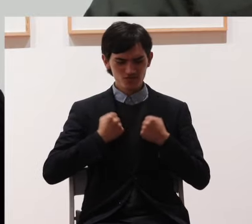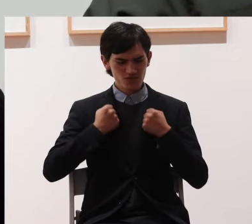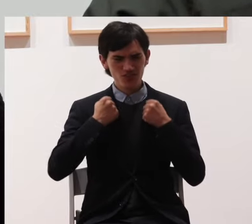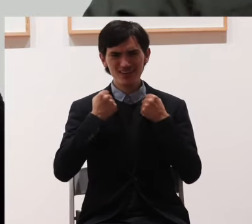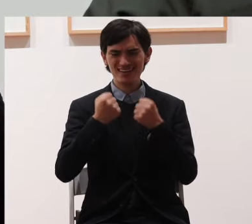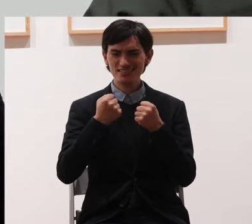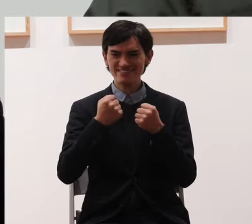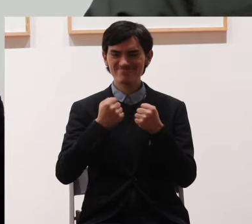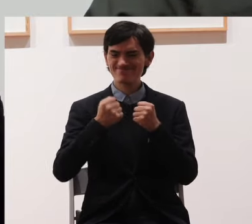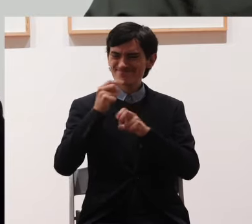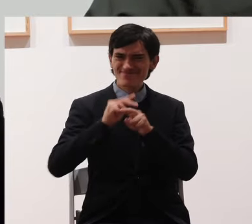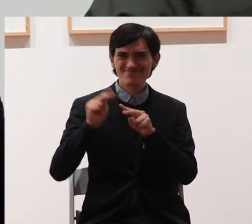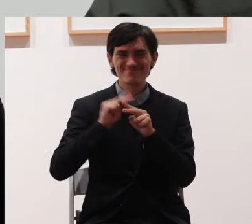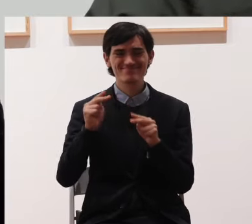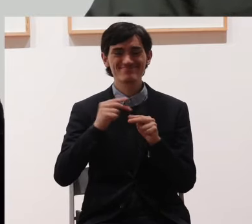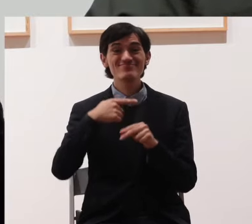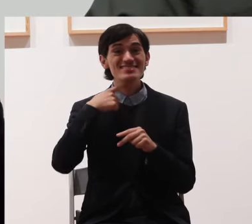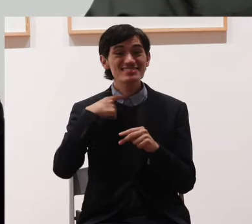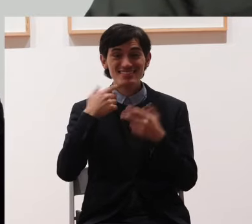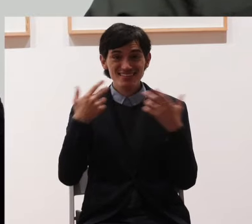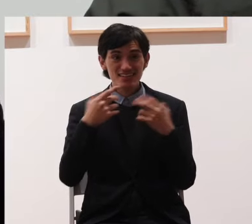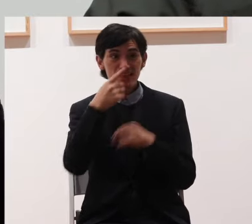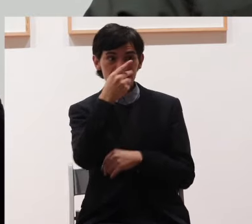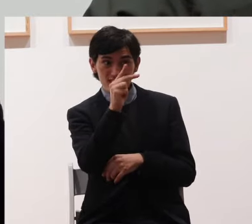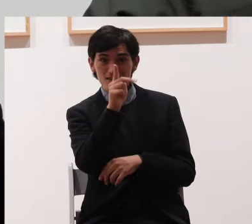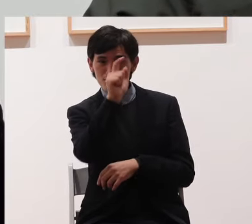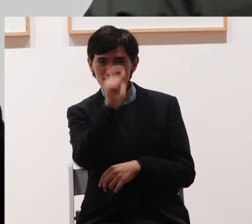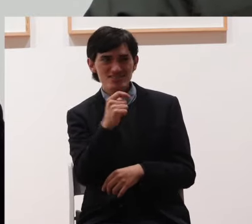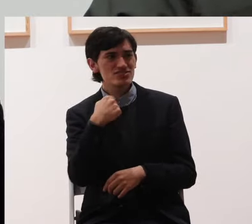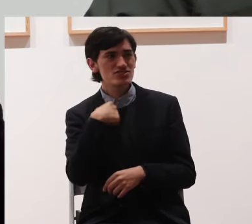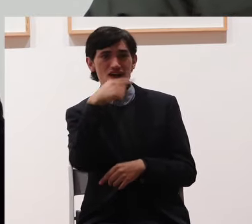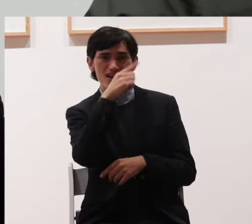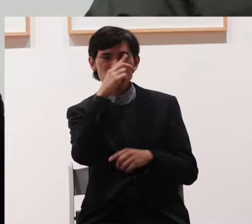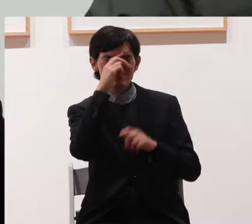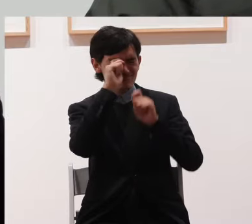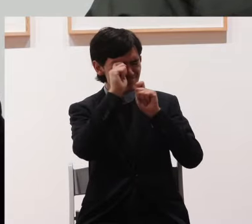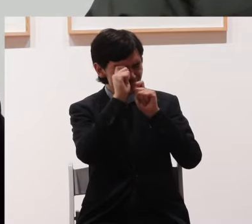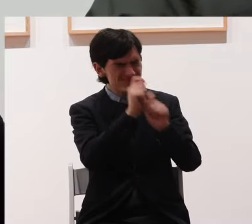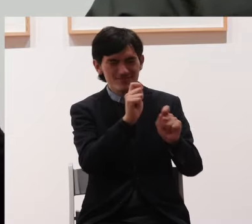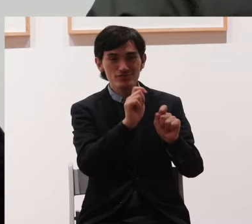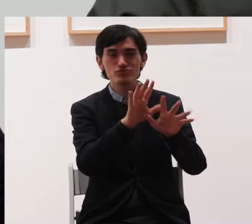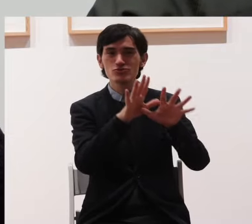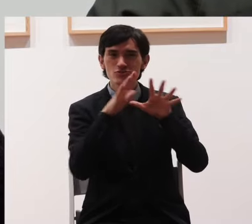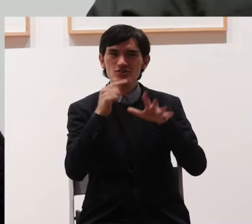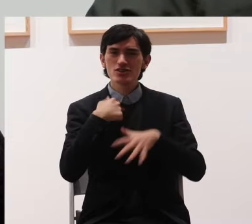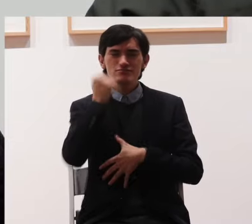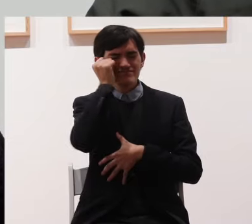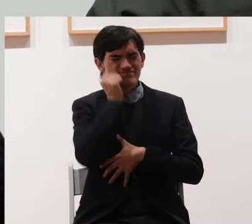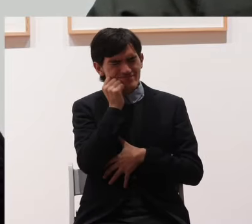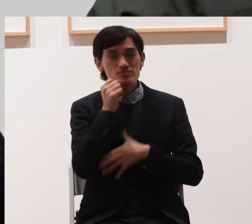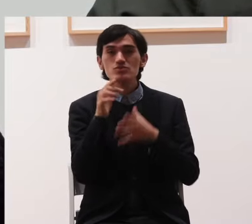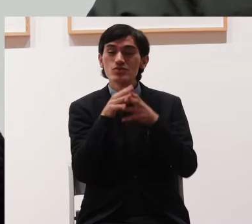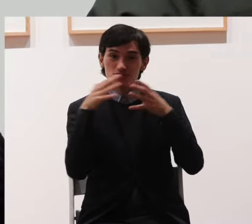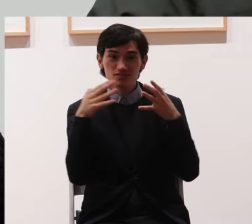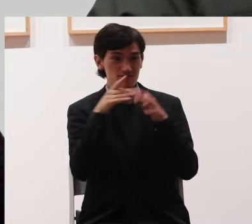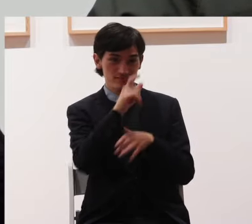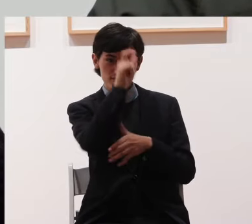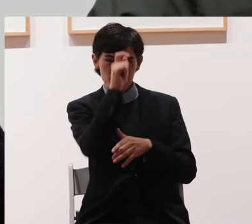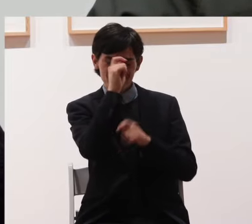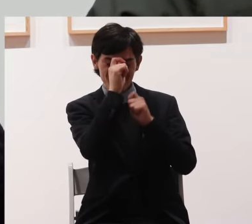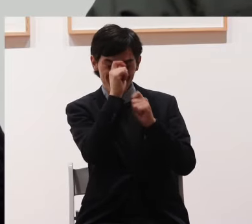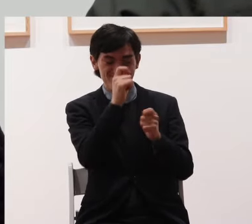en ese momento para poder hacerlo y lo interesante que era él, una persona que yo admiro mucho y lo quiero